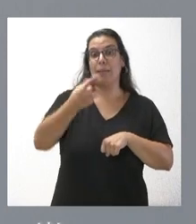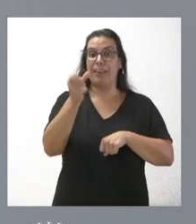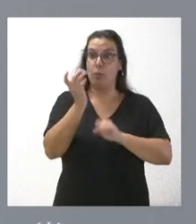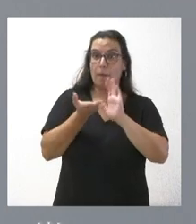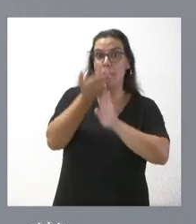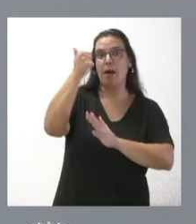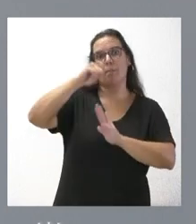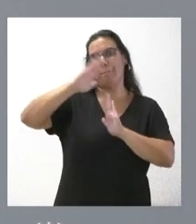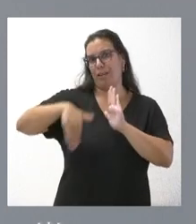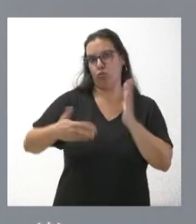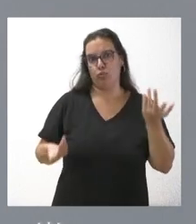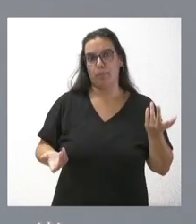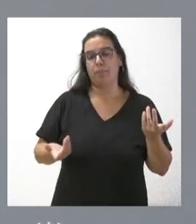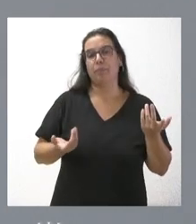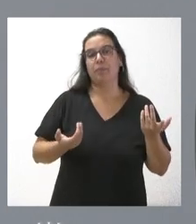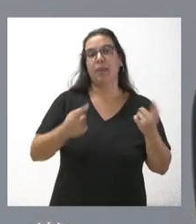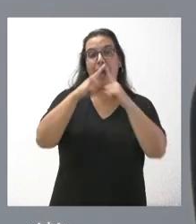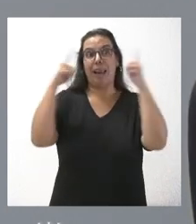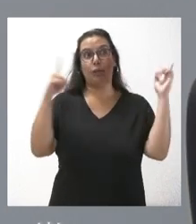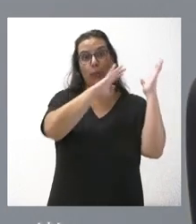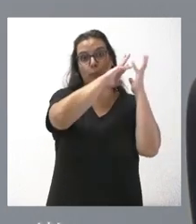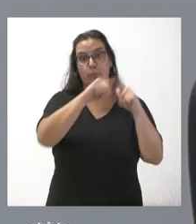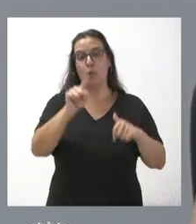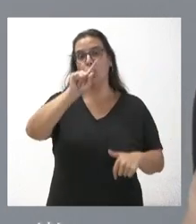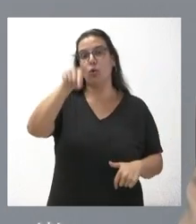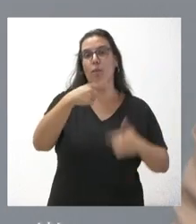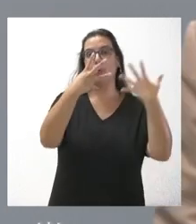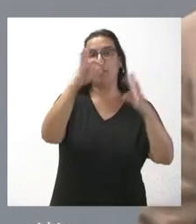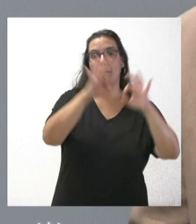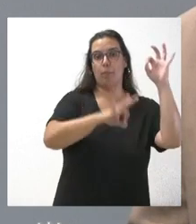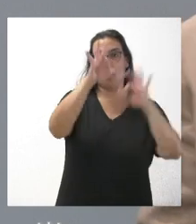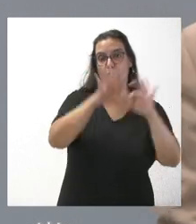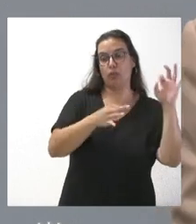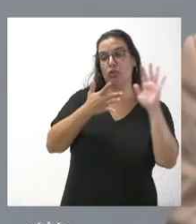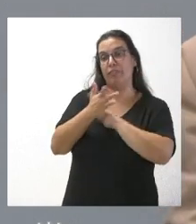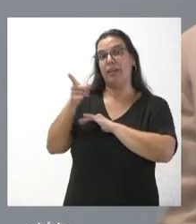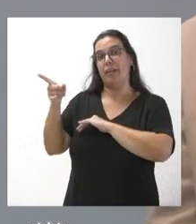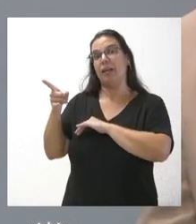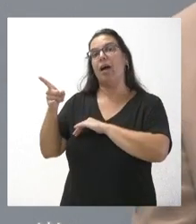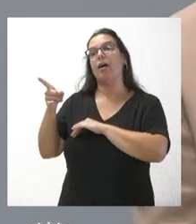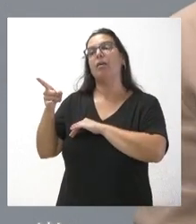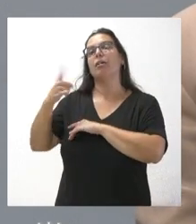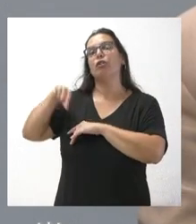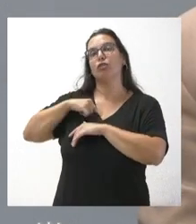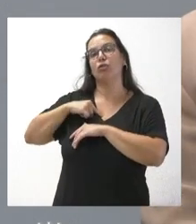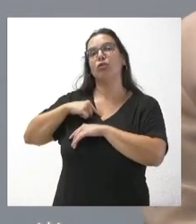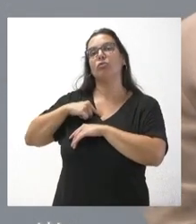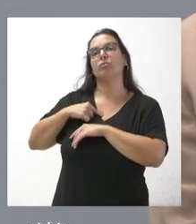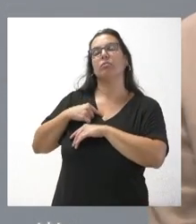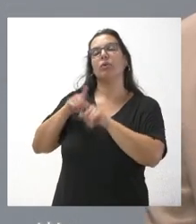este momento, la tasa de inflación interanual de Castilla y León está en el 1,9%, que es 4 décimas por debajo de la media nacional